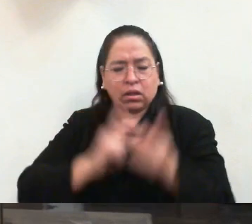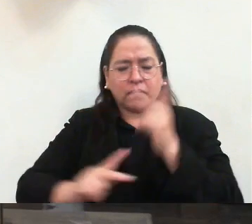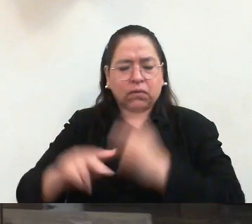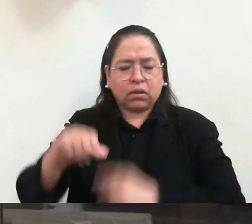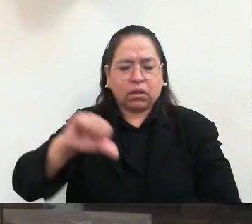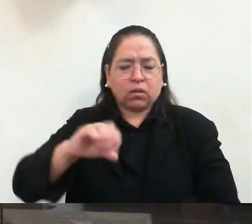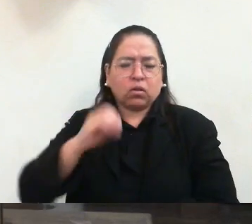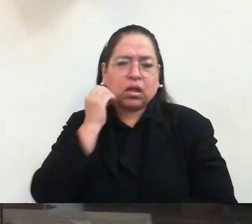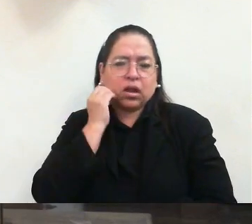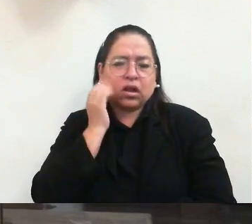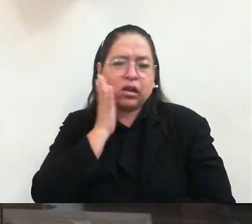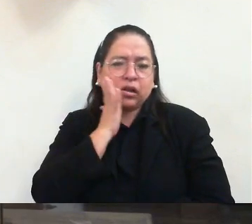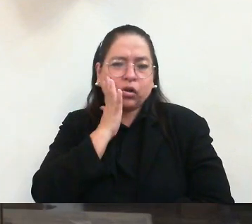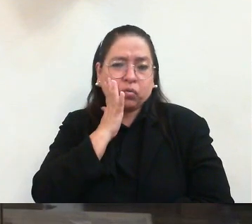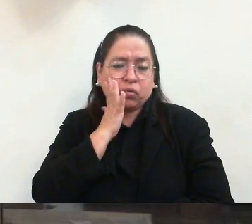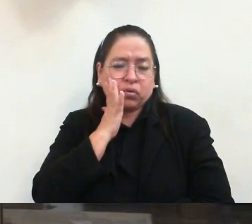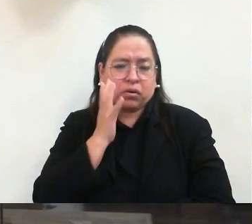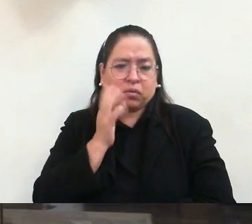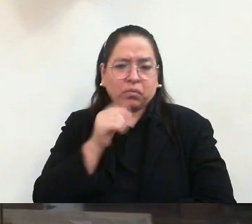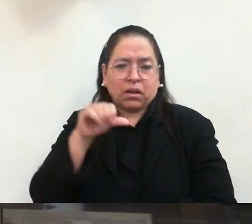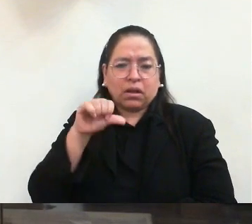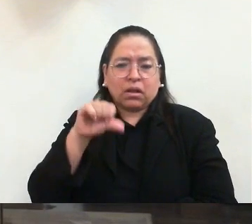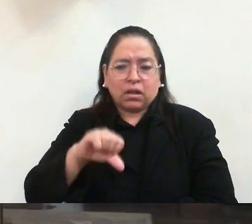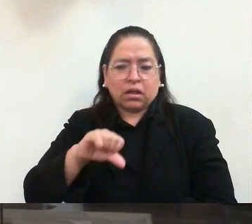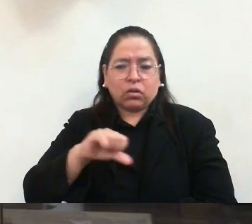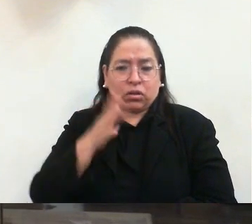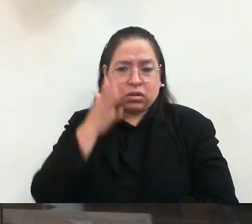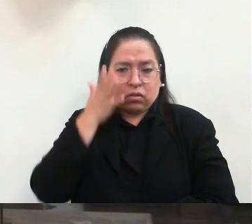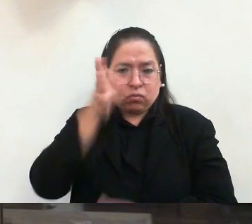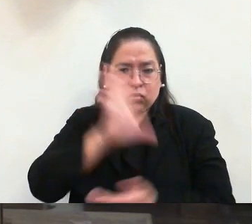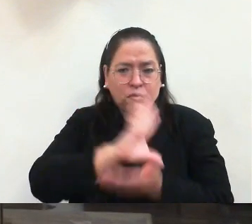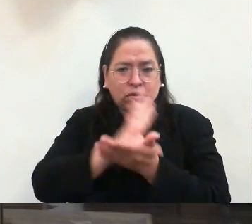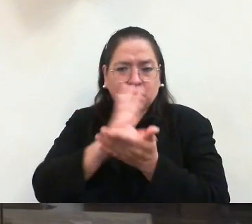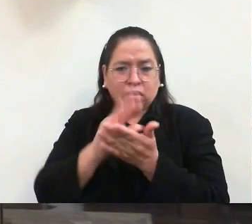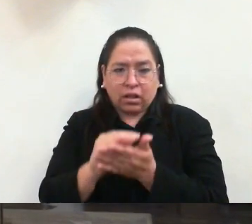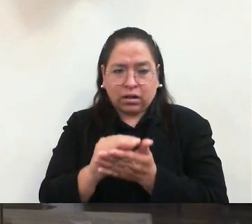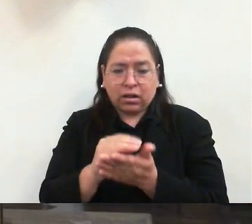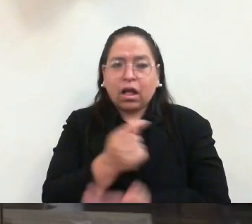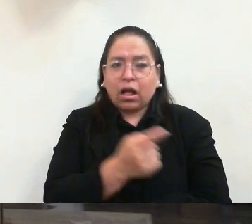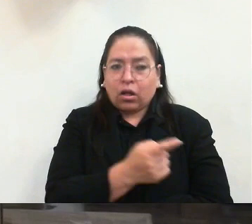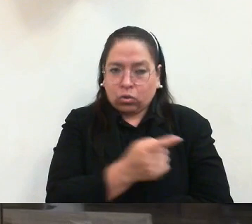amor quiero pedirles